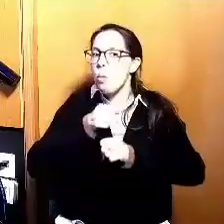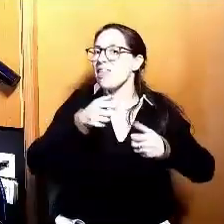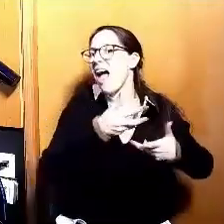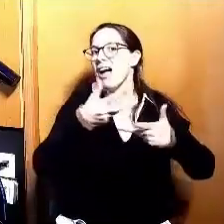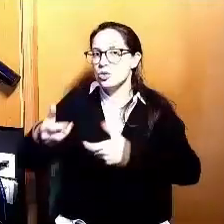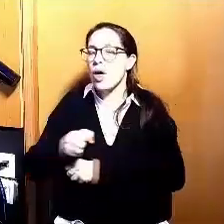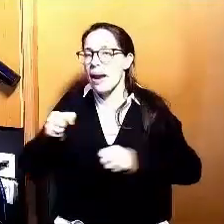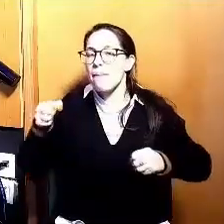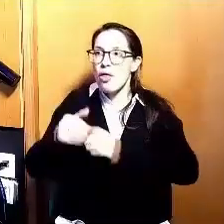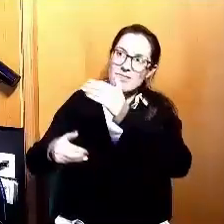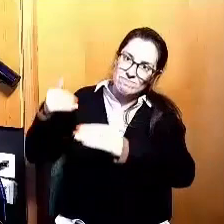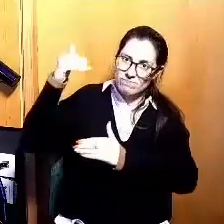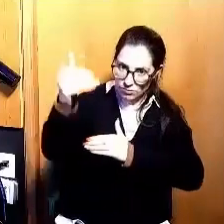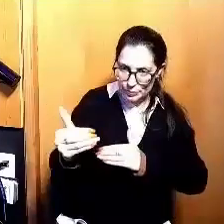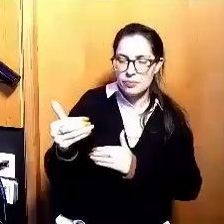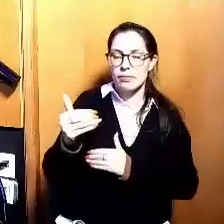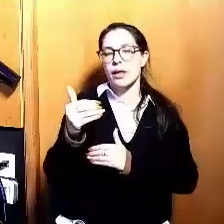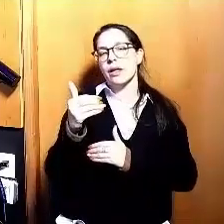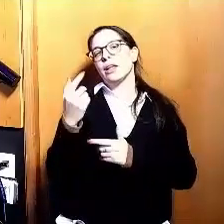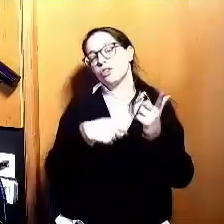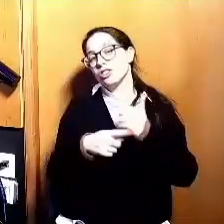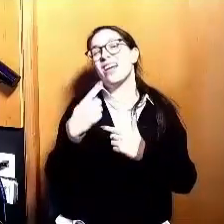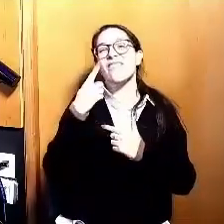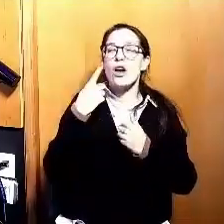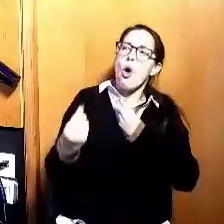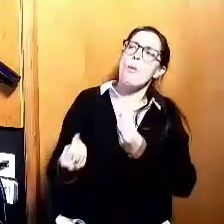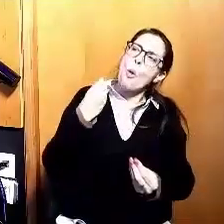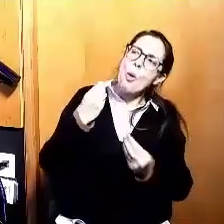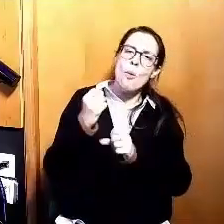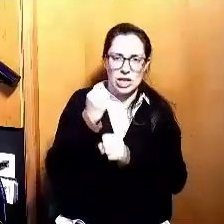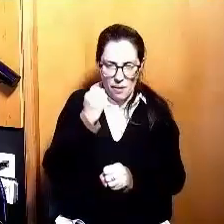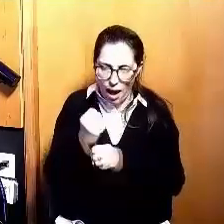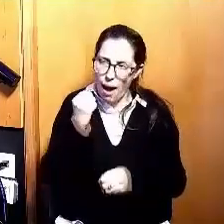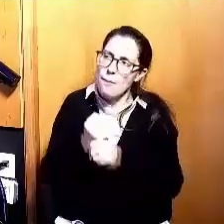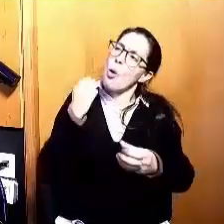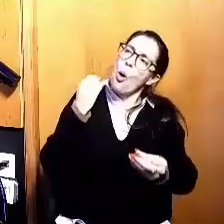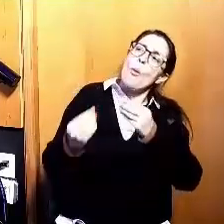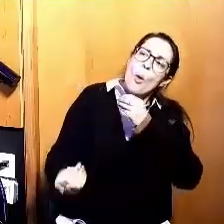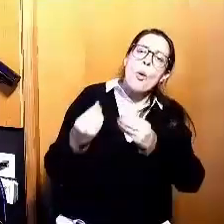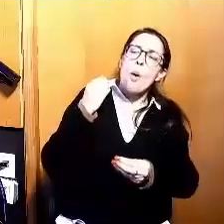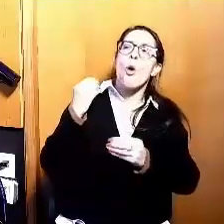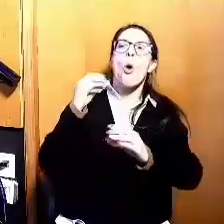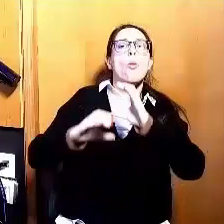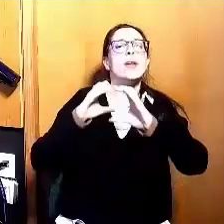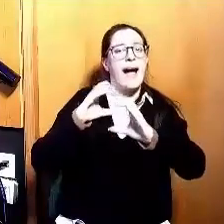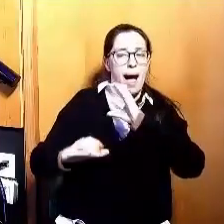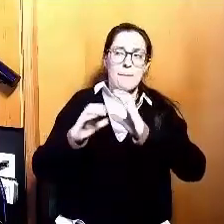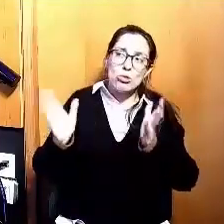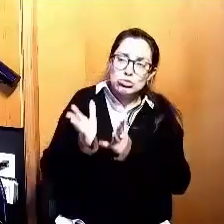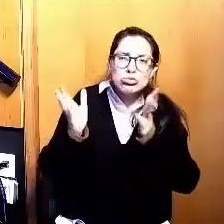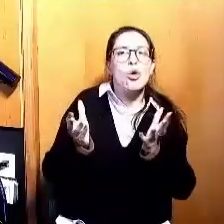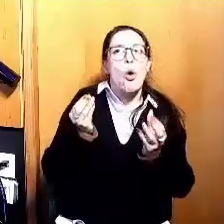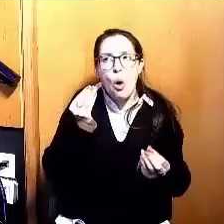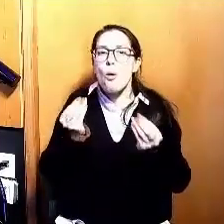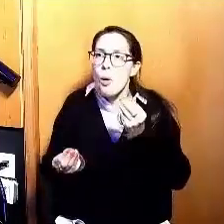digamos, claramente tenemos que rever cómo trabajamos, cómo comunicamos, cómo involucramos a más gente y